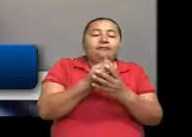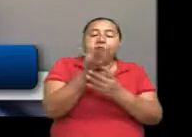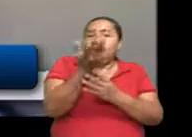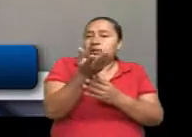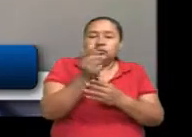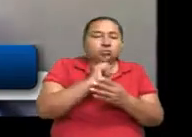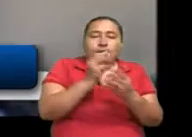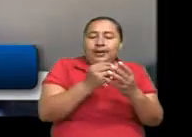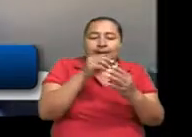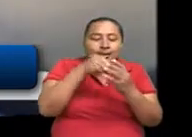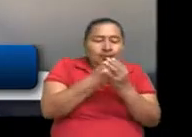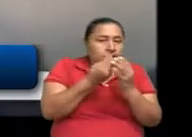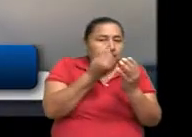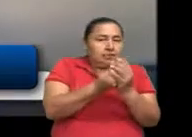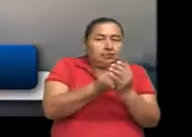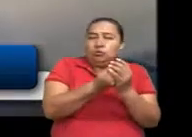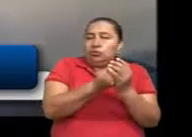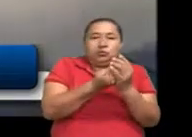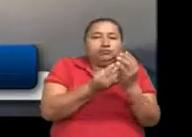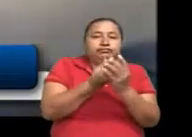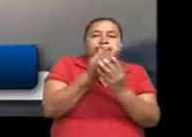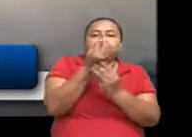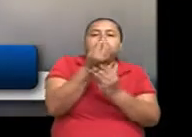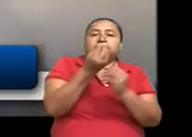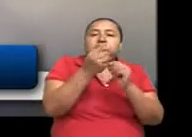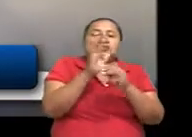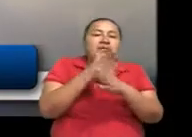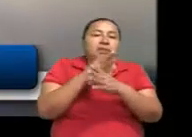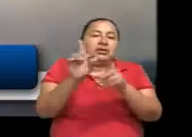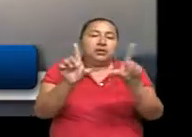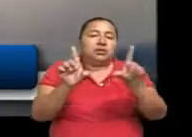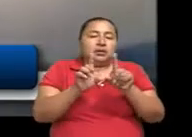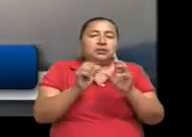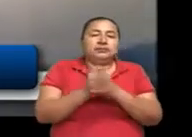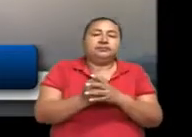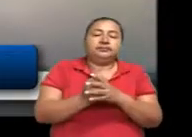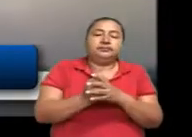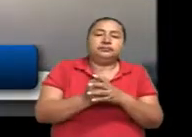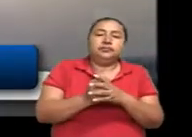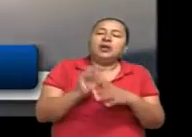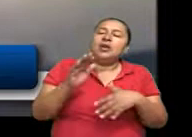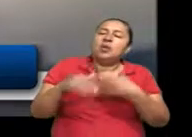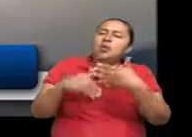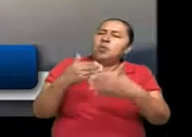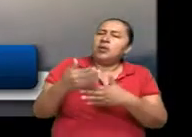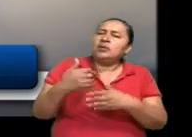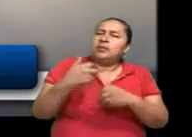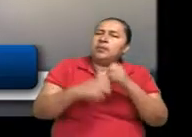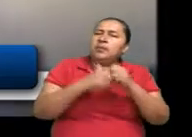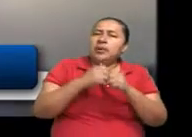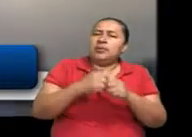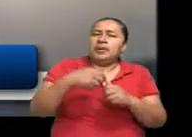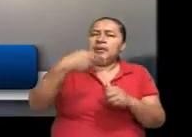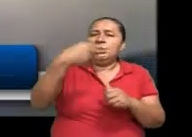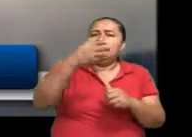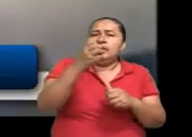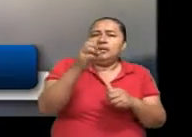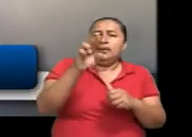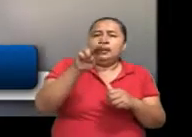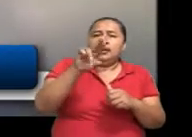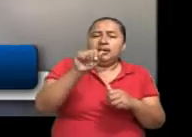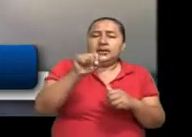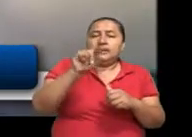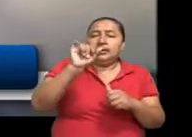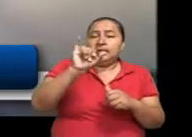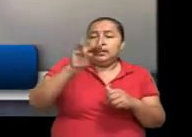deberían de estar, correcto, que es el escroto. ¿Cuándo es que se produce la hernia inguinal, doctora? Explíquenos más sobre eso. Es que la